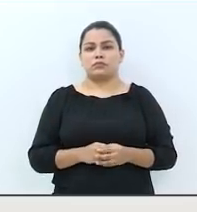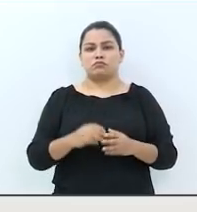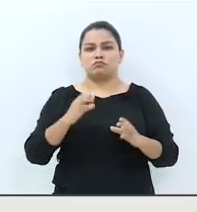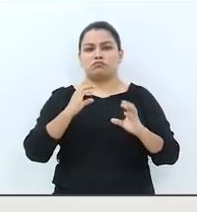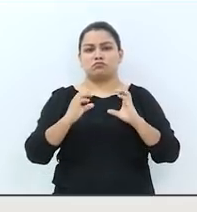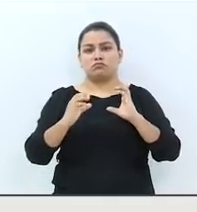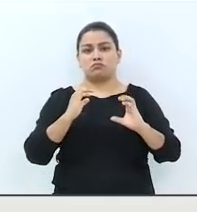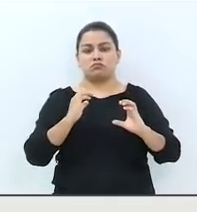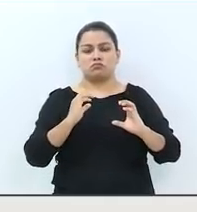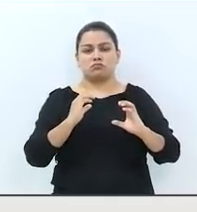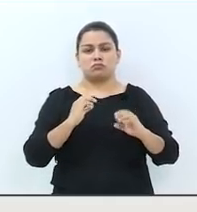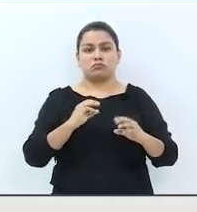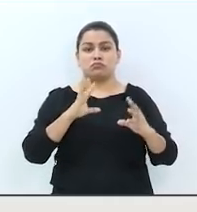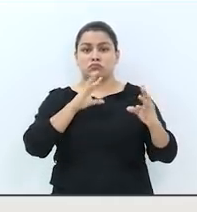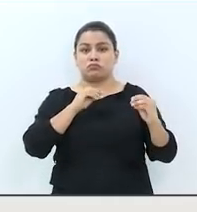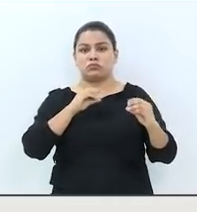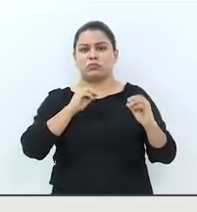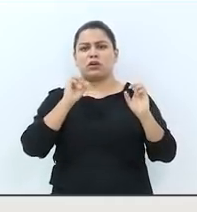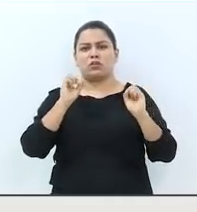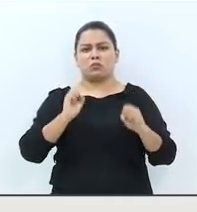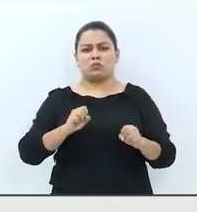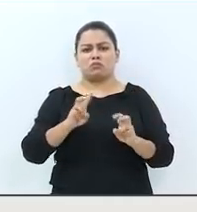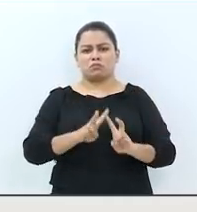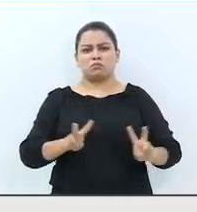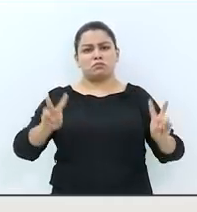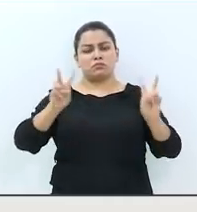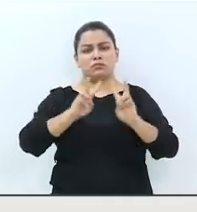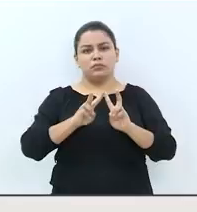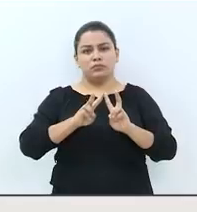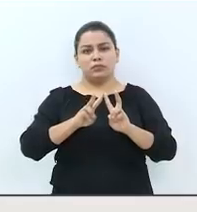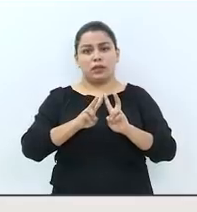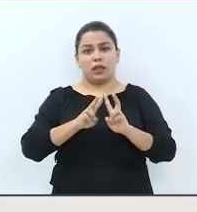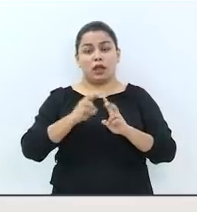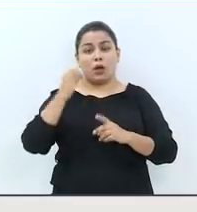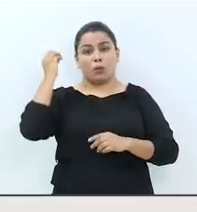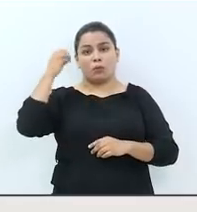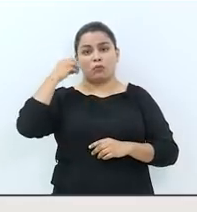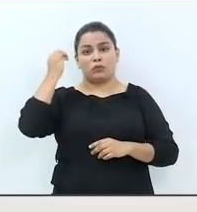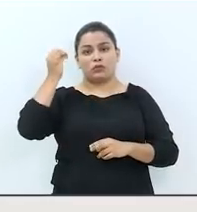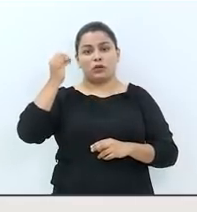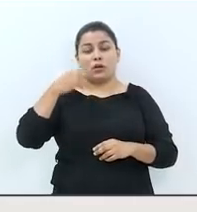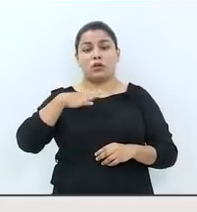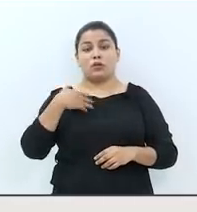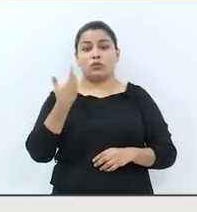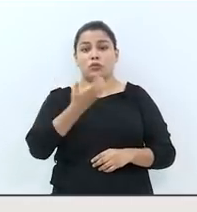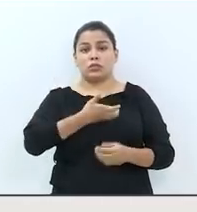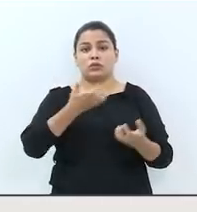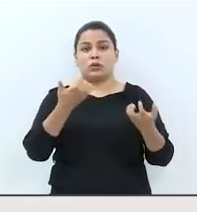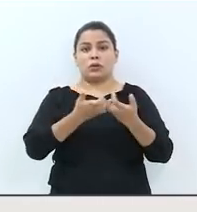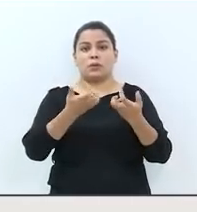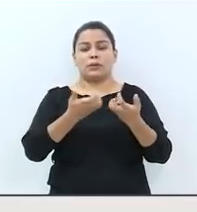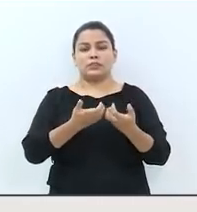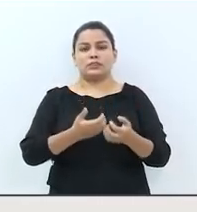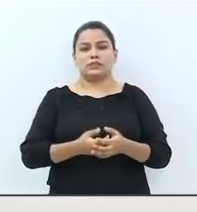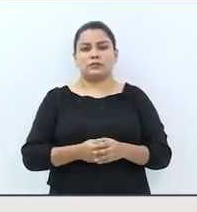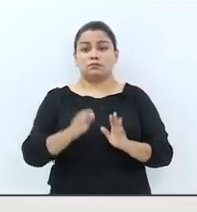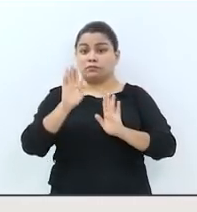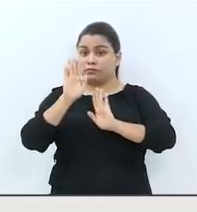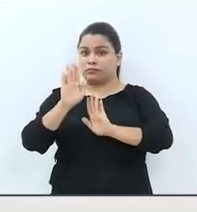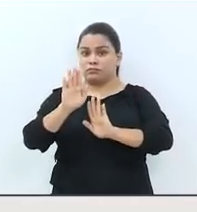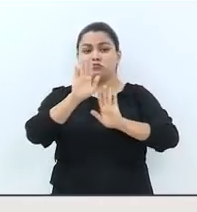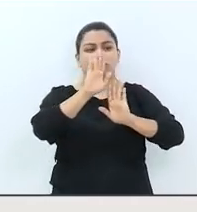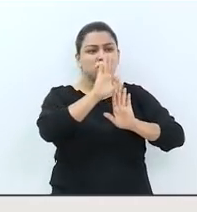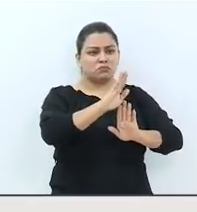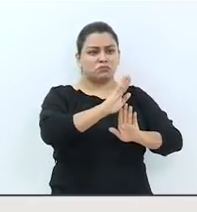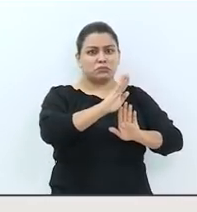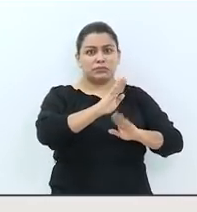diálogo, para que nosotros podamos valorar las opiniones de nuestros compañeros y de igual manera respetarlas,